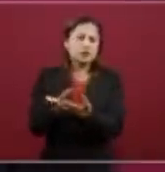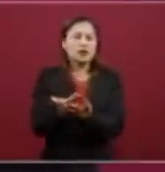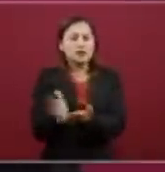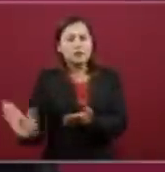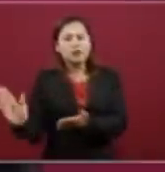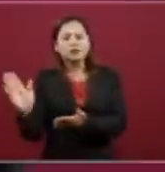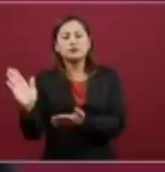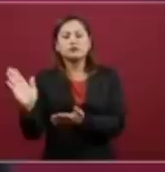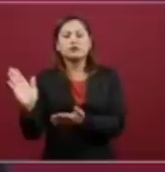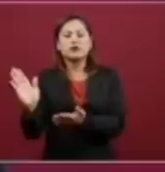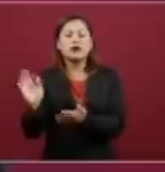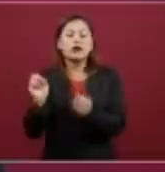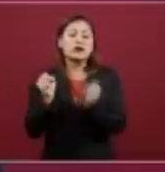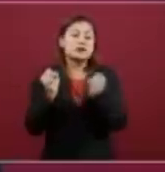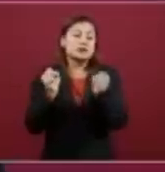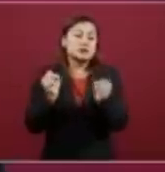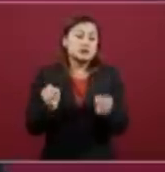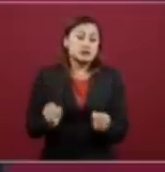tiene